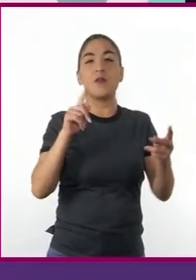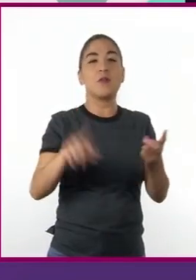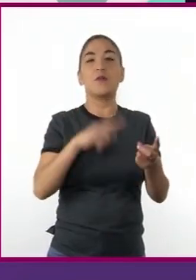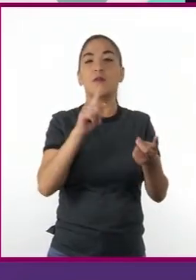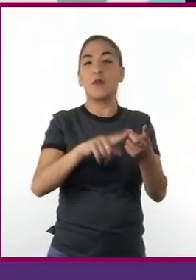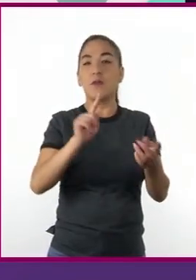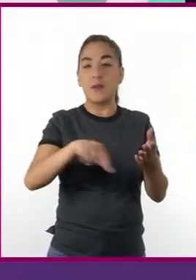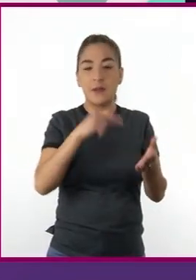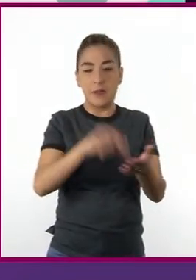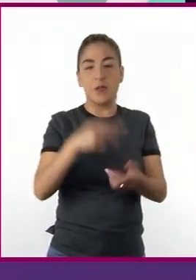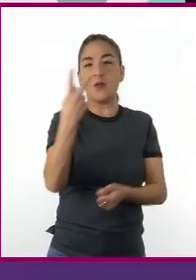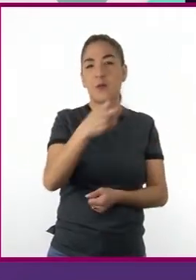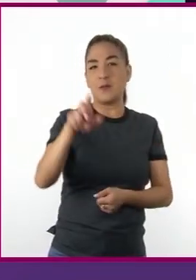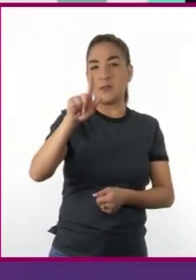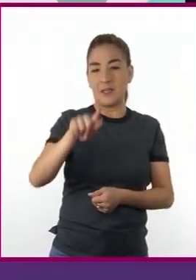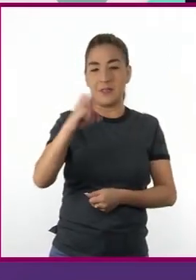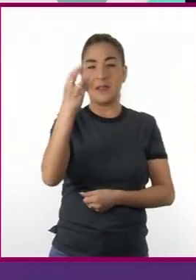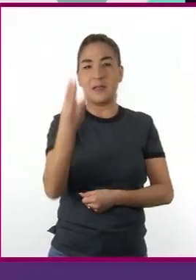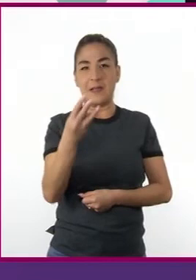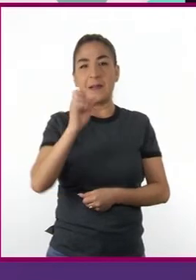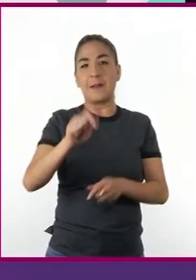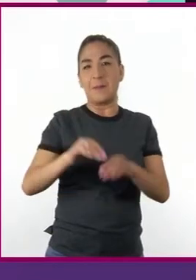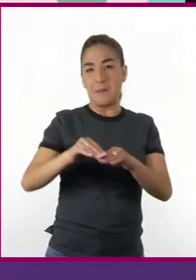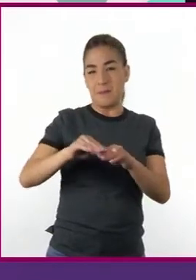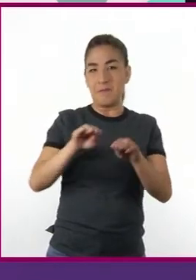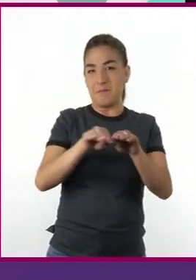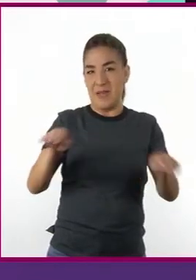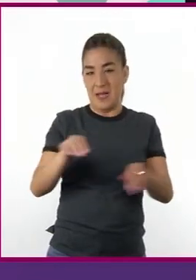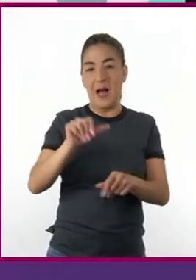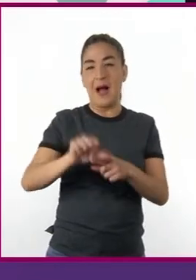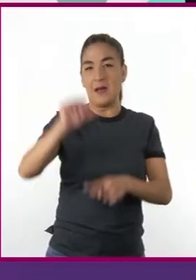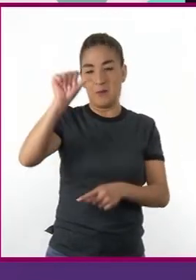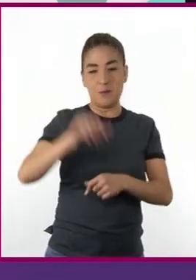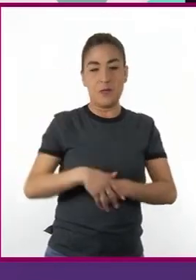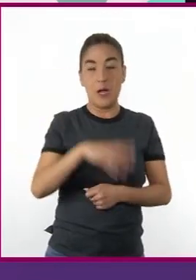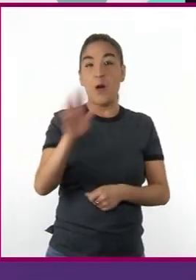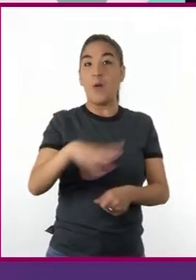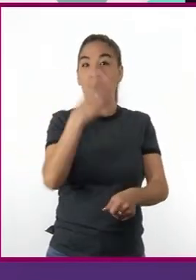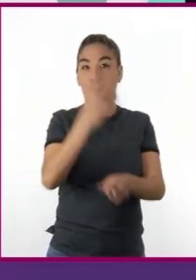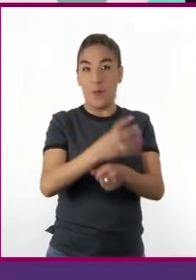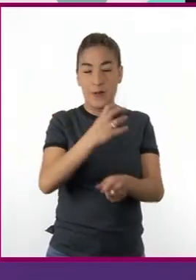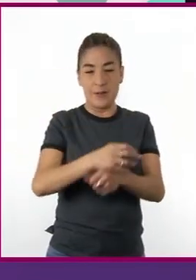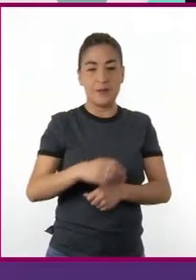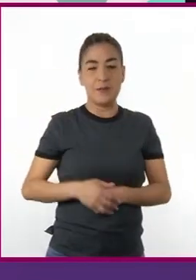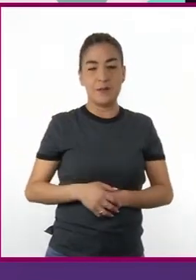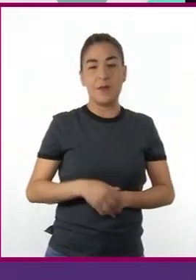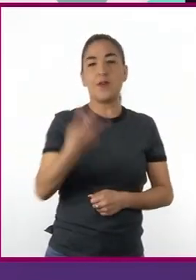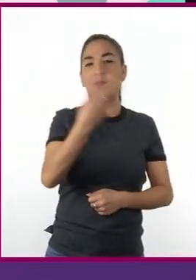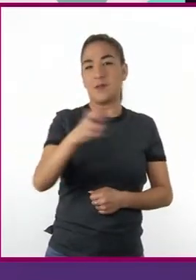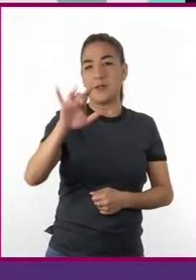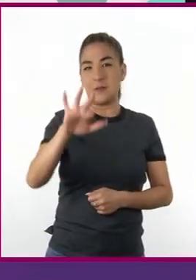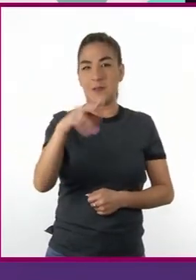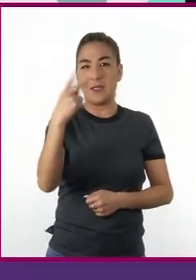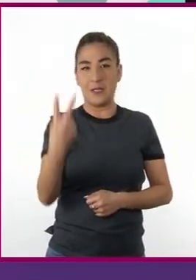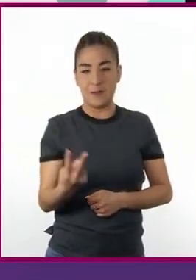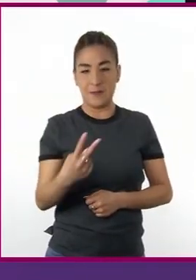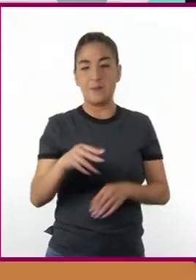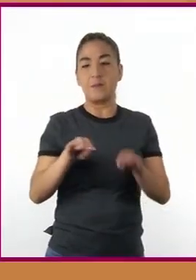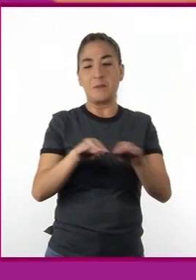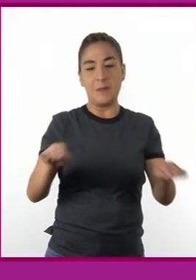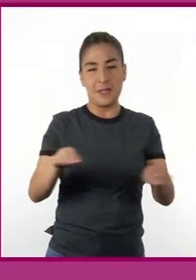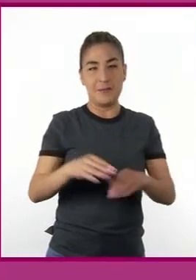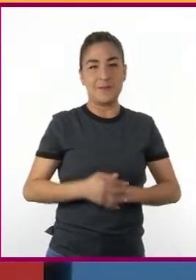a 273 metros de altura y al cuarto segundo a 252